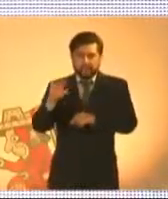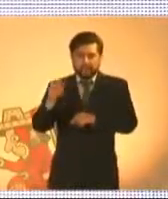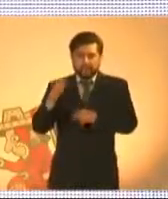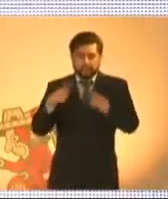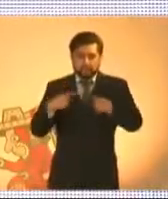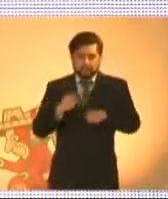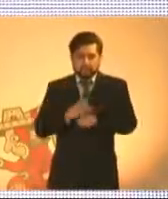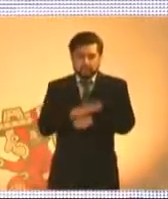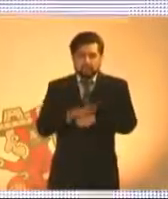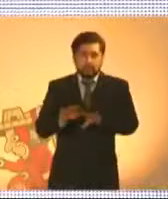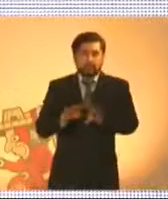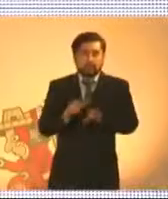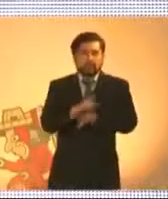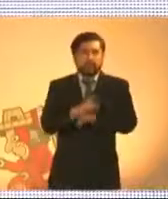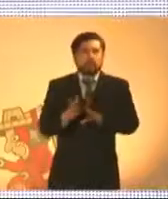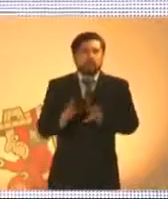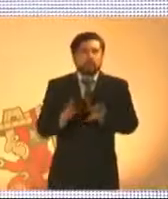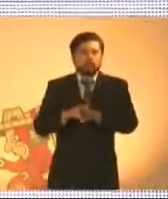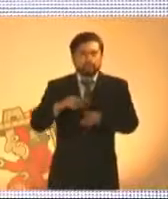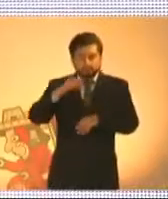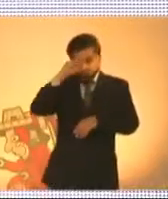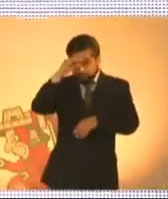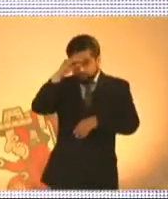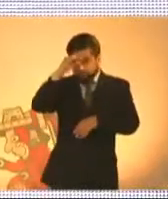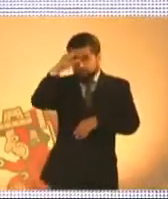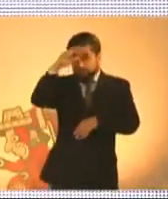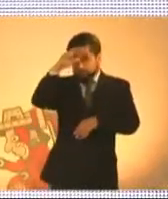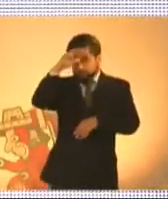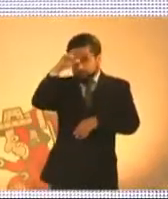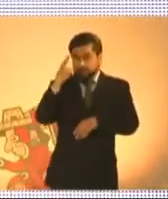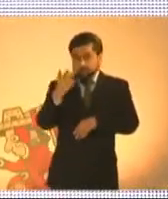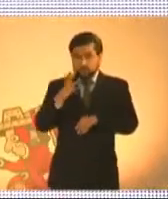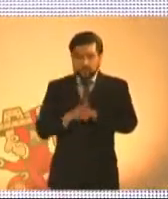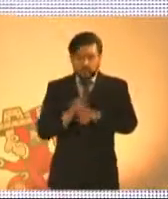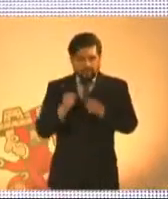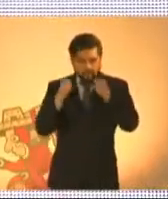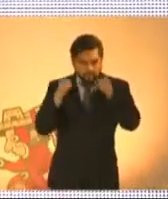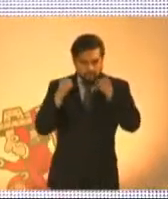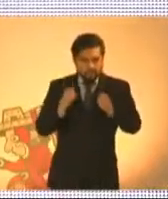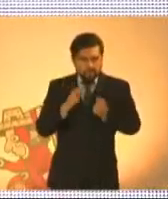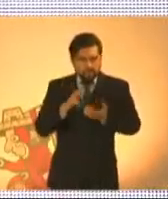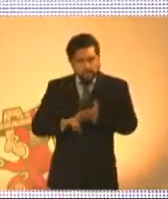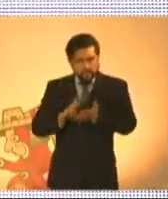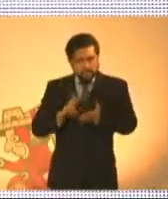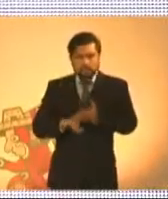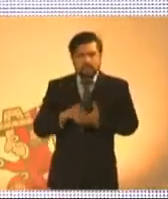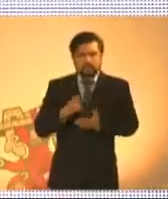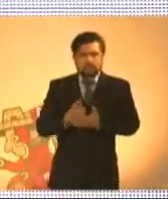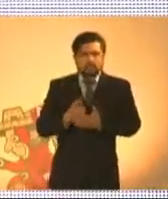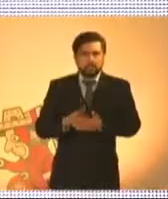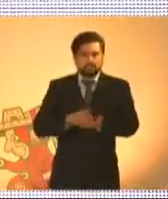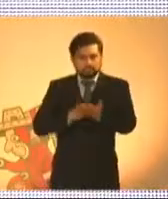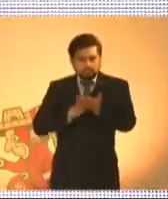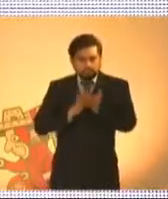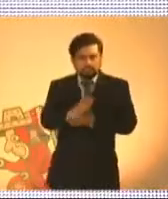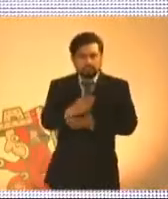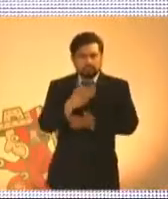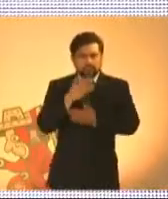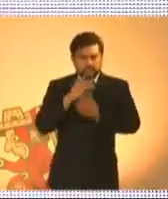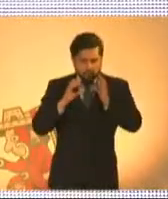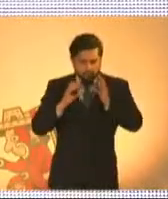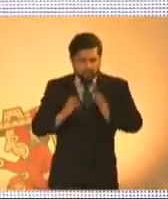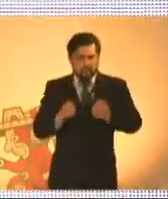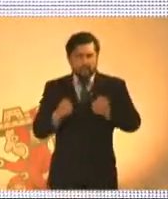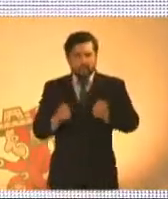de una en una talla intelectual en una fortaleza moral una fortaleza física y unas